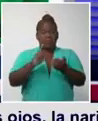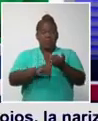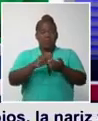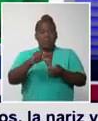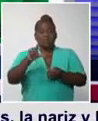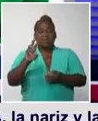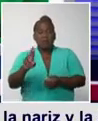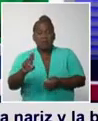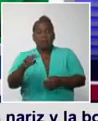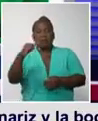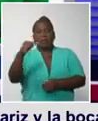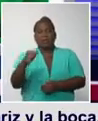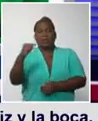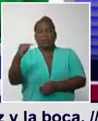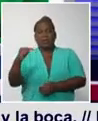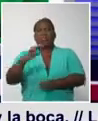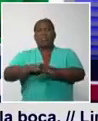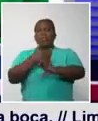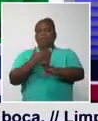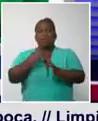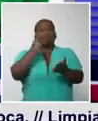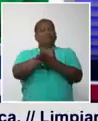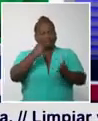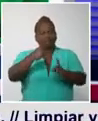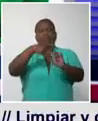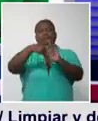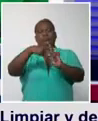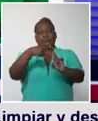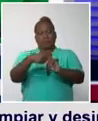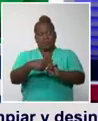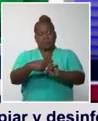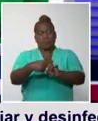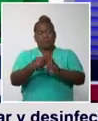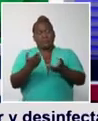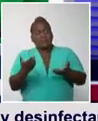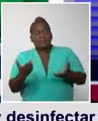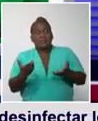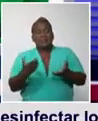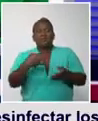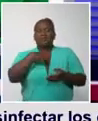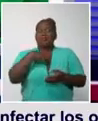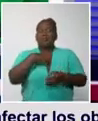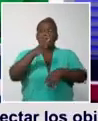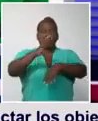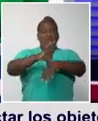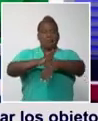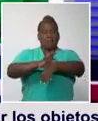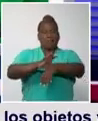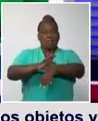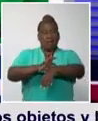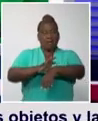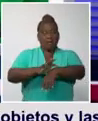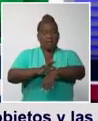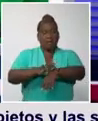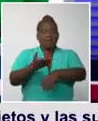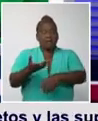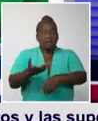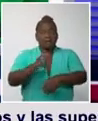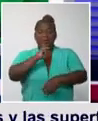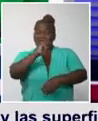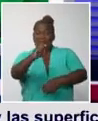negativos. Reitero, su cuadro, sus comorbilidades hicieron que la evolución